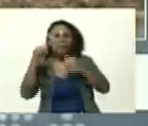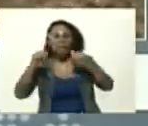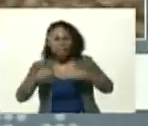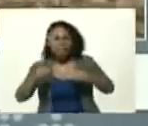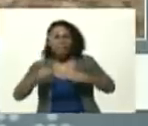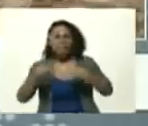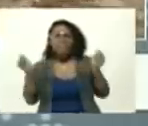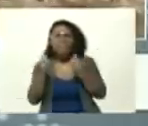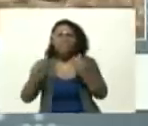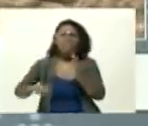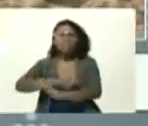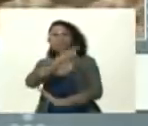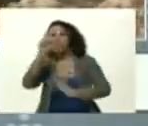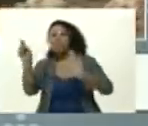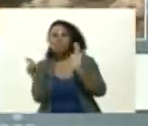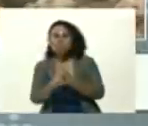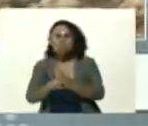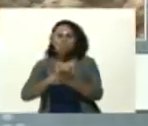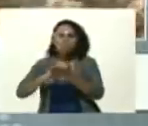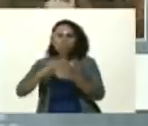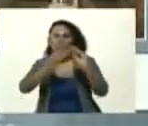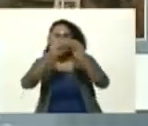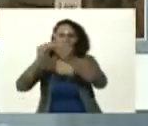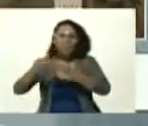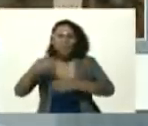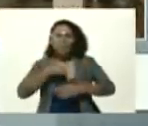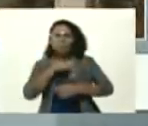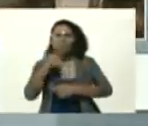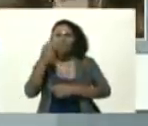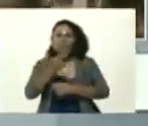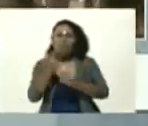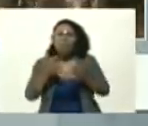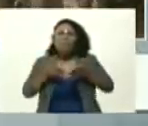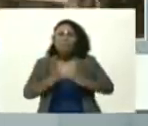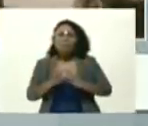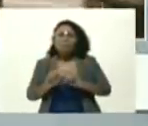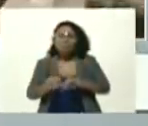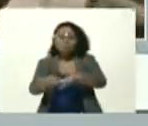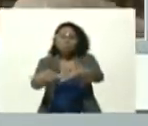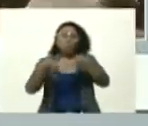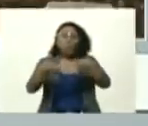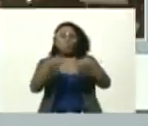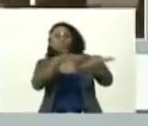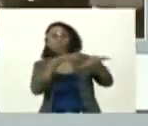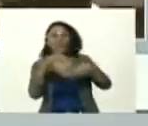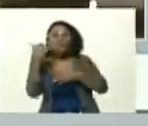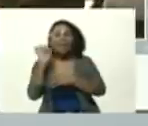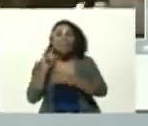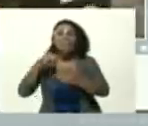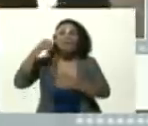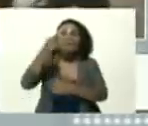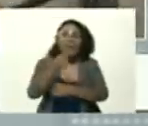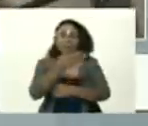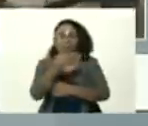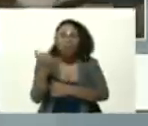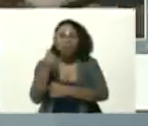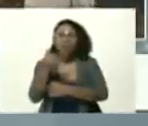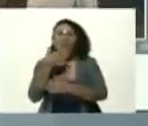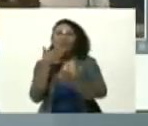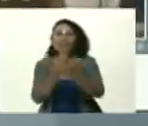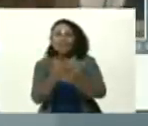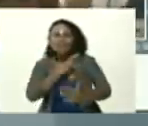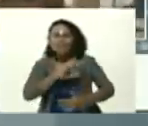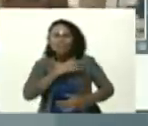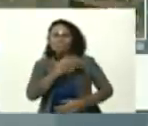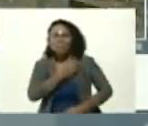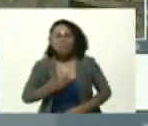sino Mérida completa para que, como hemos dicho, renazca, resplandezca y tenga un mañana mucho mejor. Gracias, señor